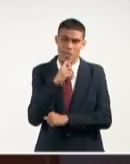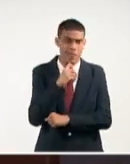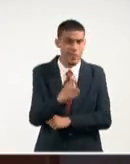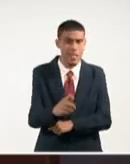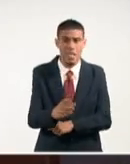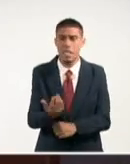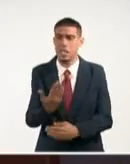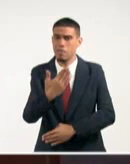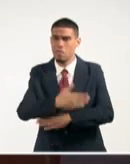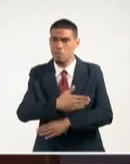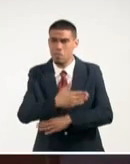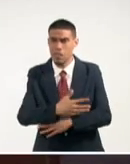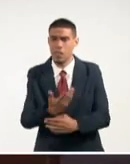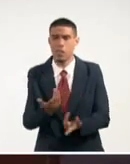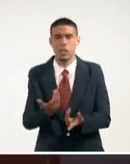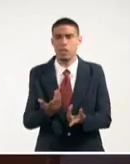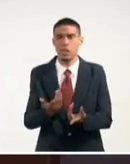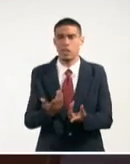poderosos